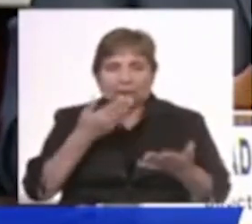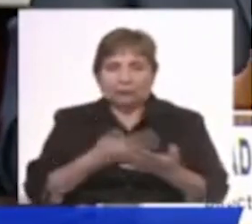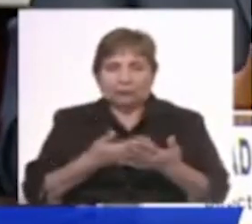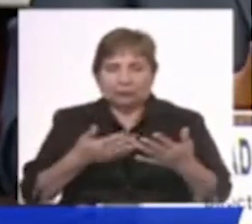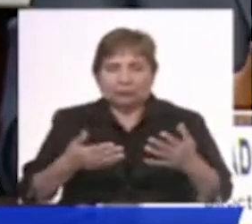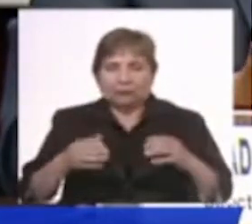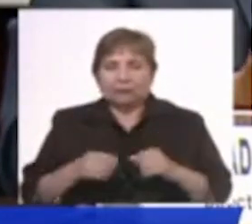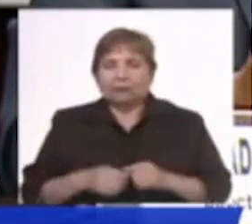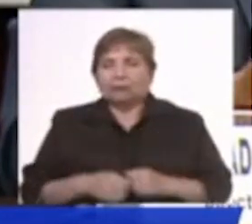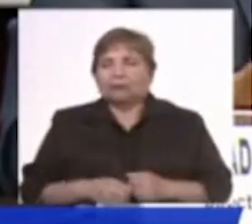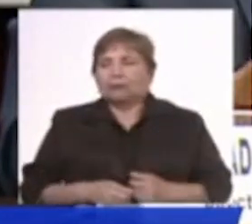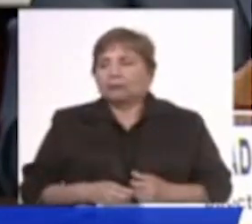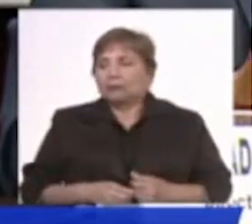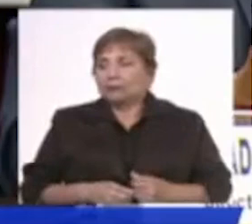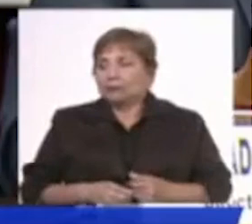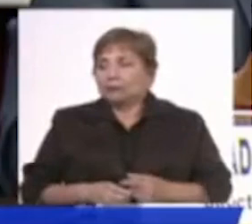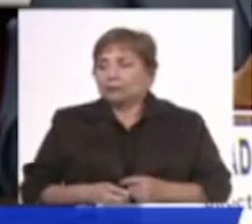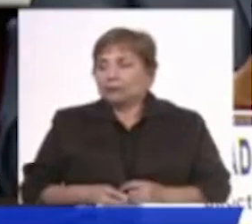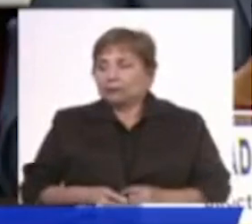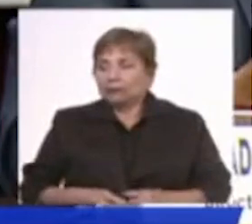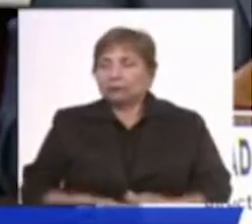de la parte operativa, ¿no?